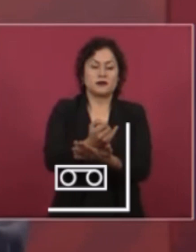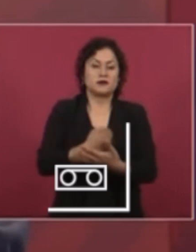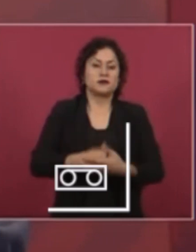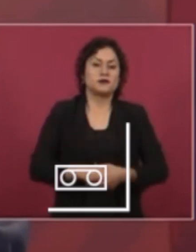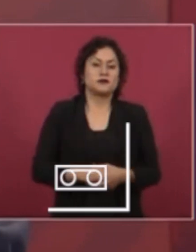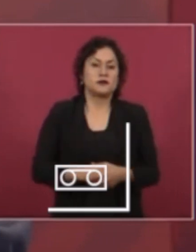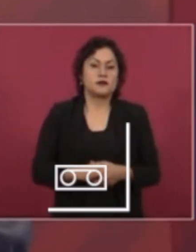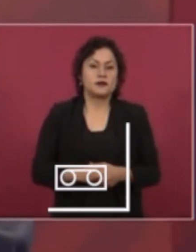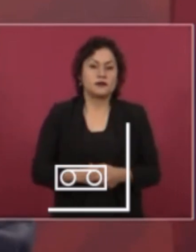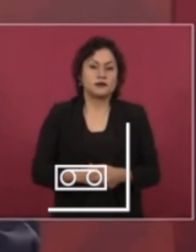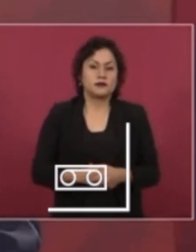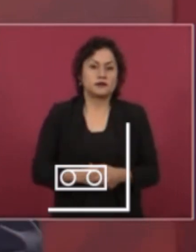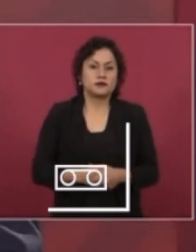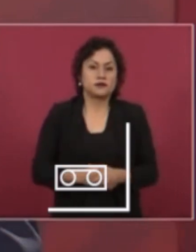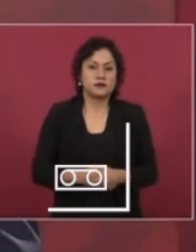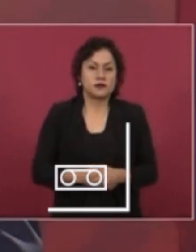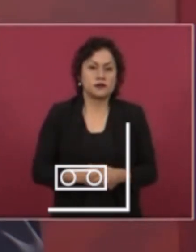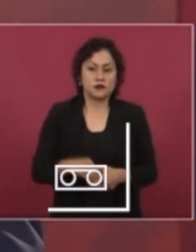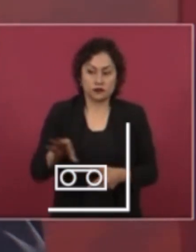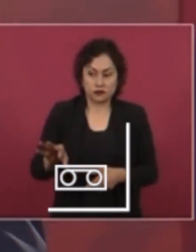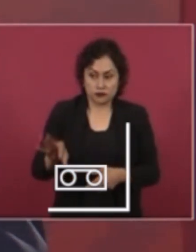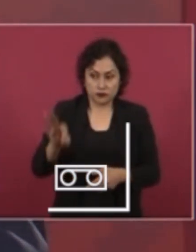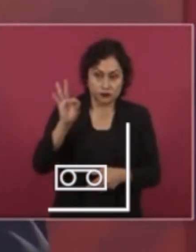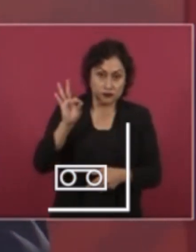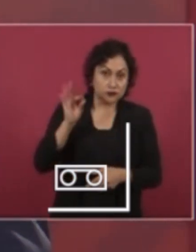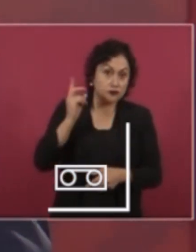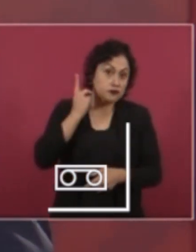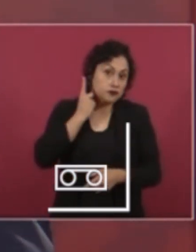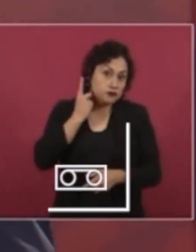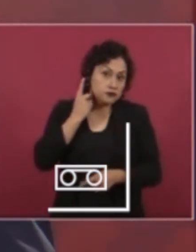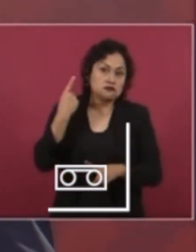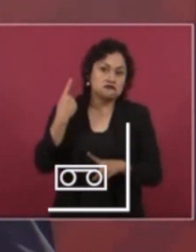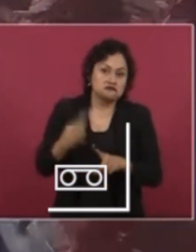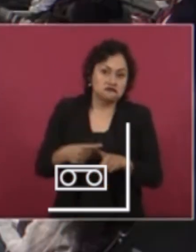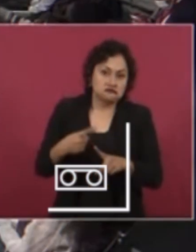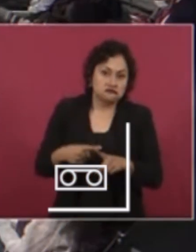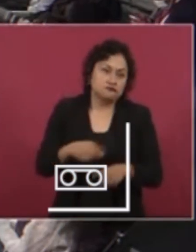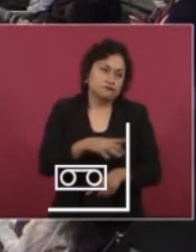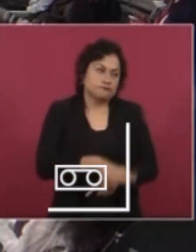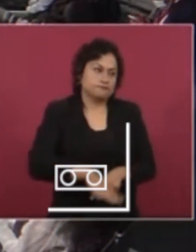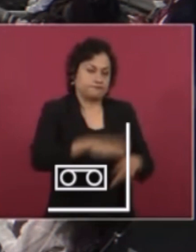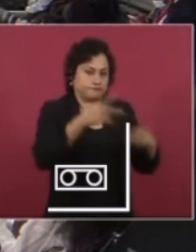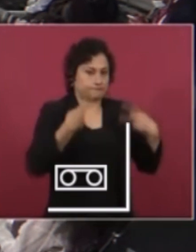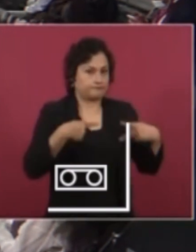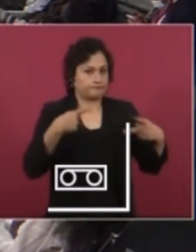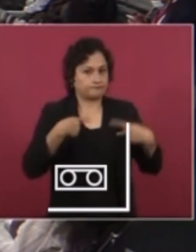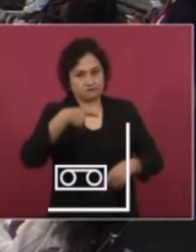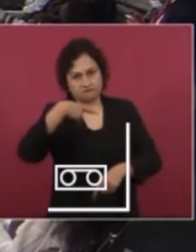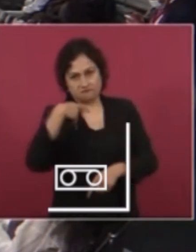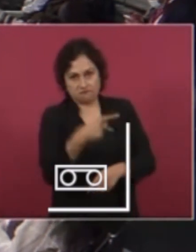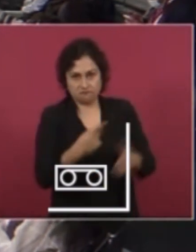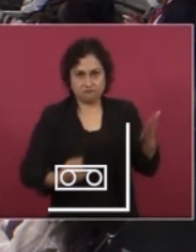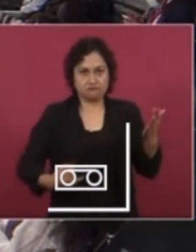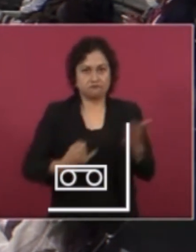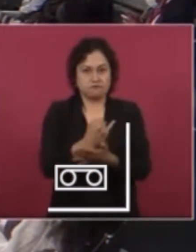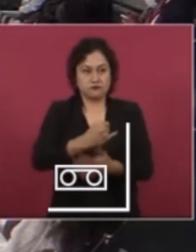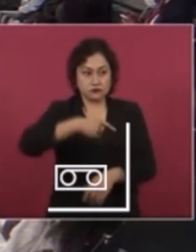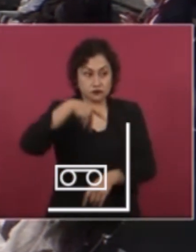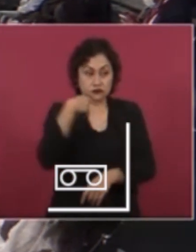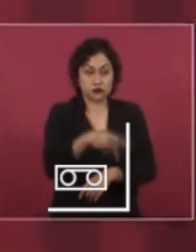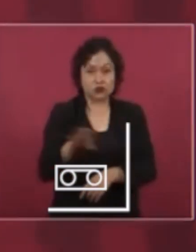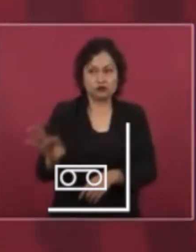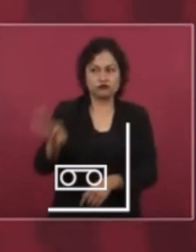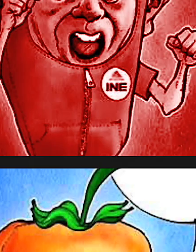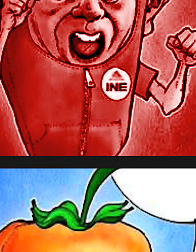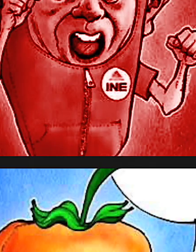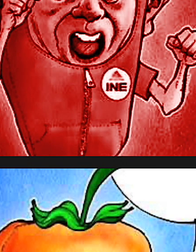los diputados van a ser los ciudadanos. Va a ser el voto